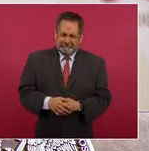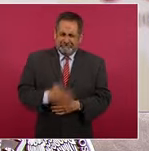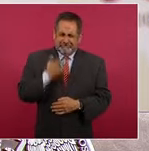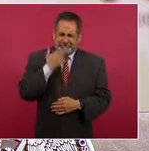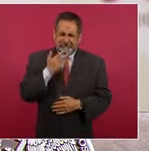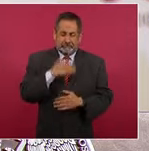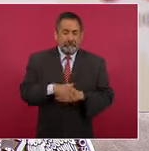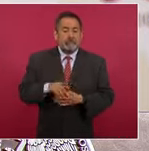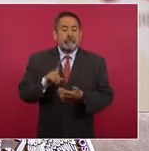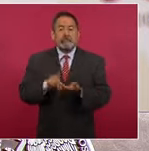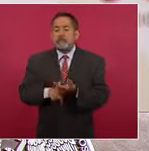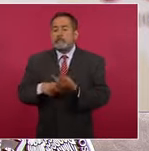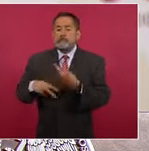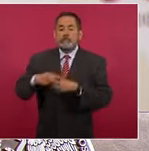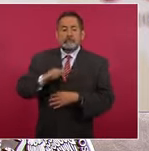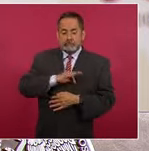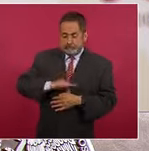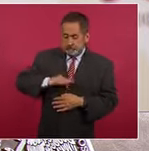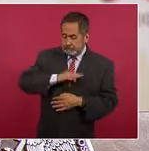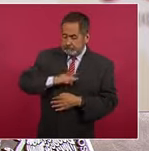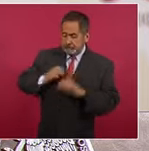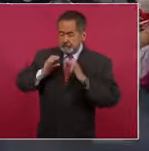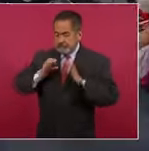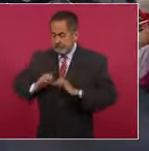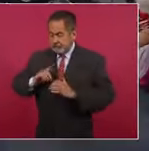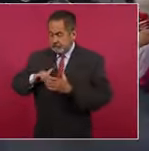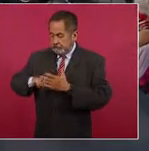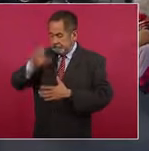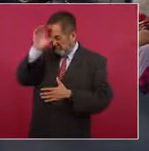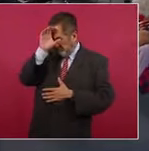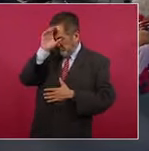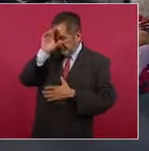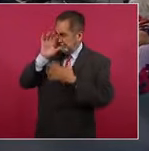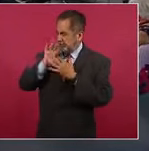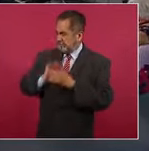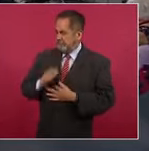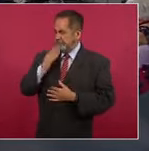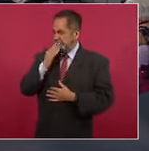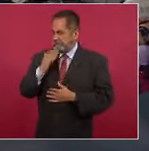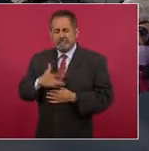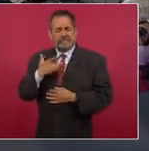La felicidad es estar bien con uno mismo, estar bien